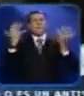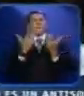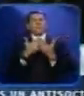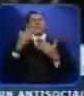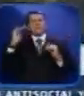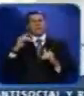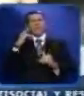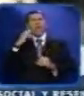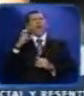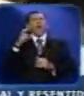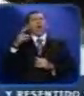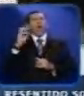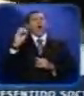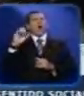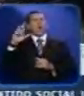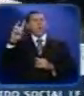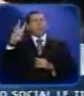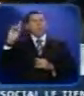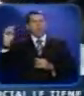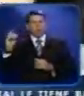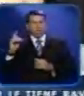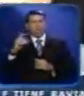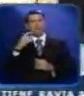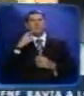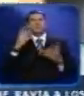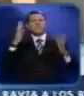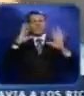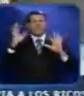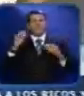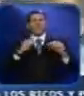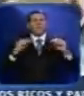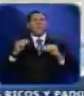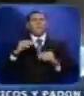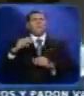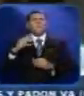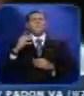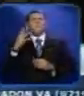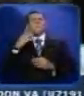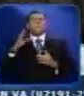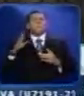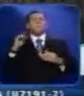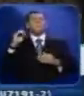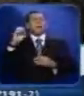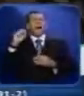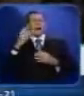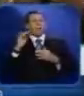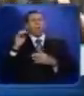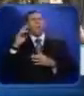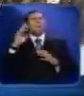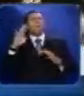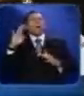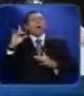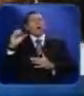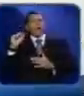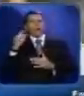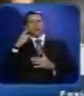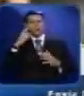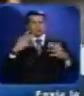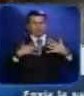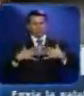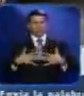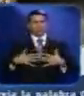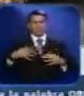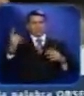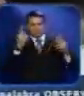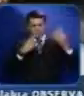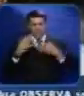menos hollywoodense, pero relajado y tropical, al ritmo de mangos y boleros. El mono como una de las siluetas principales